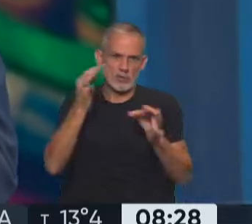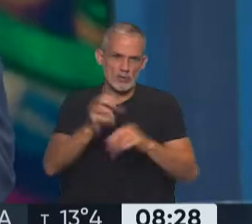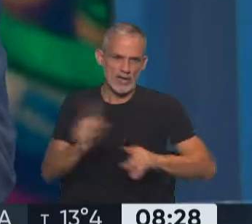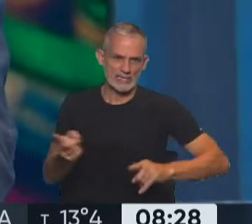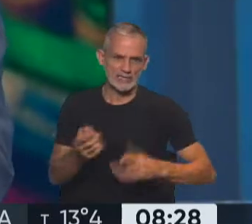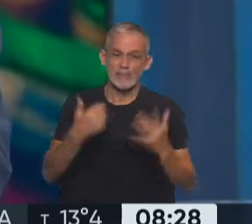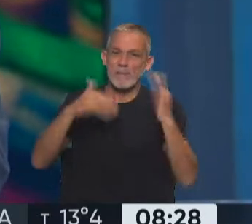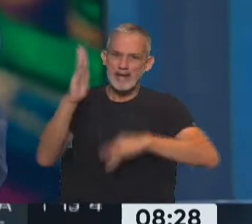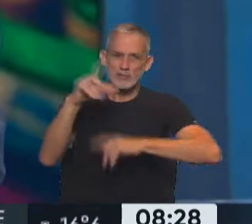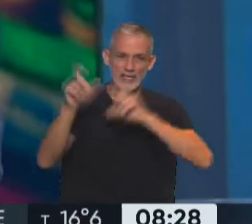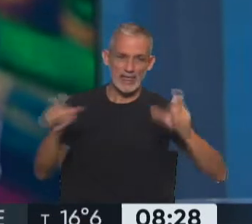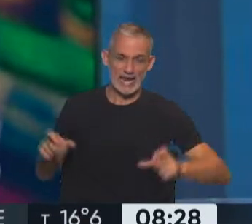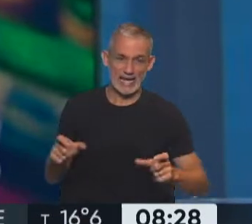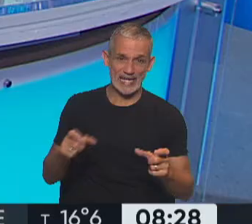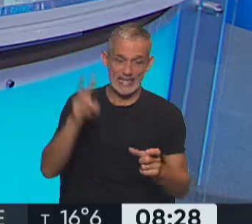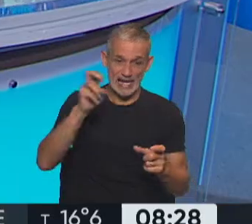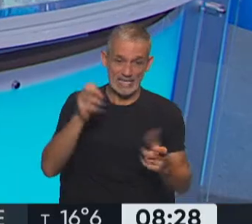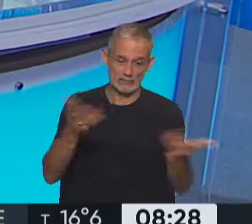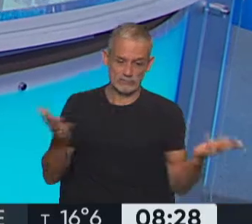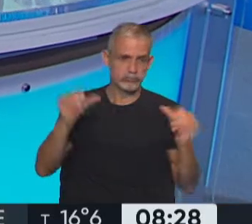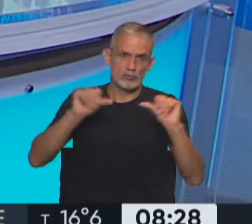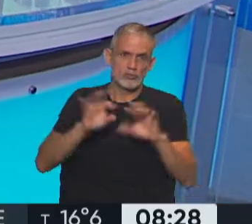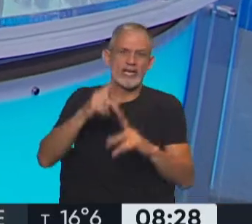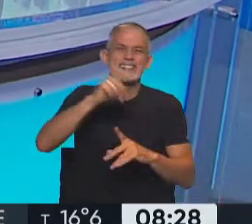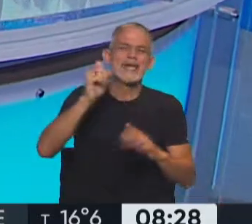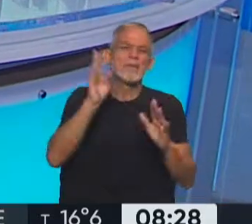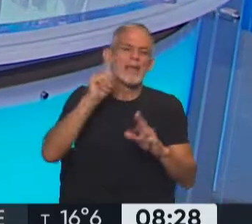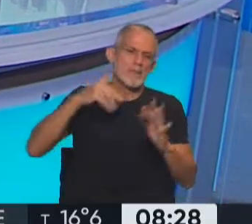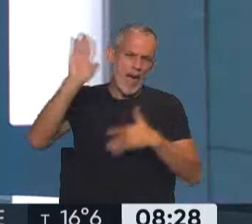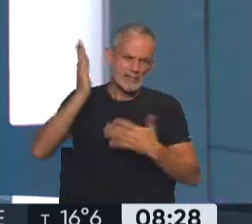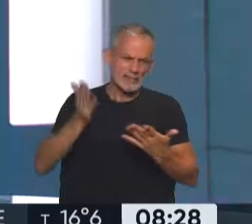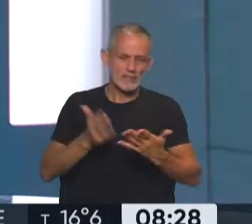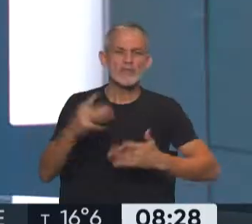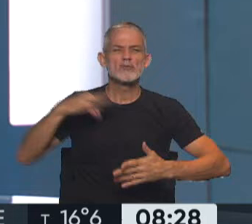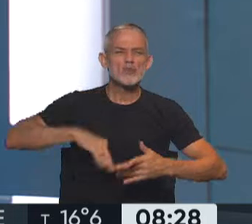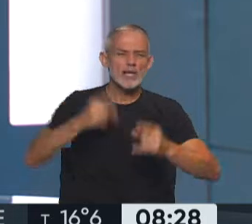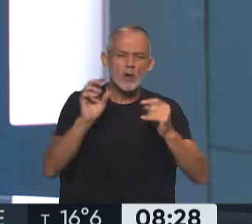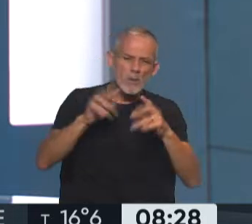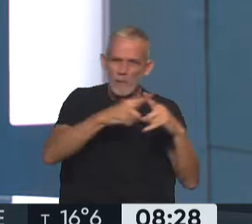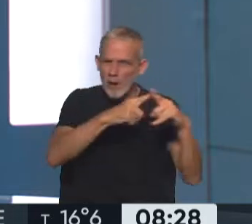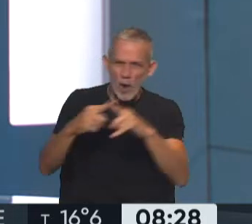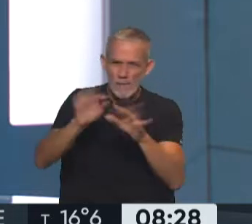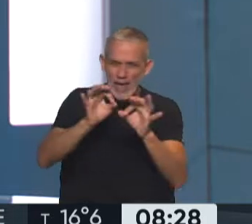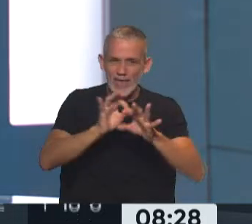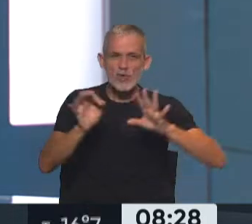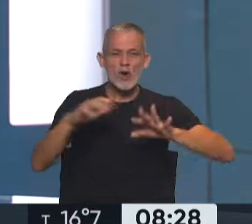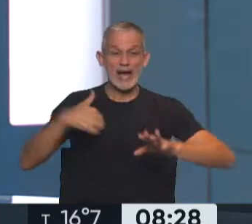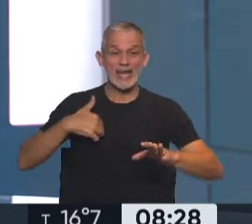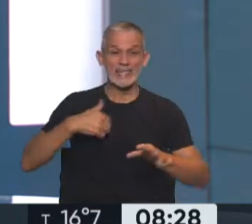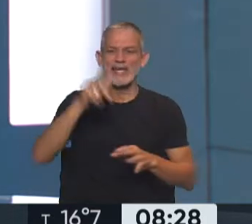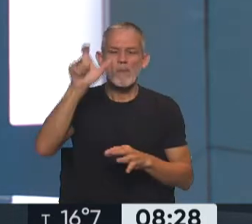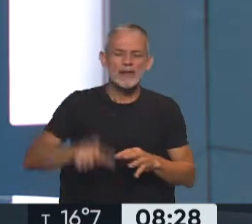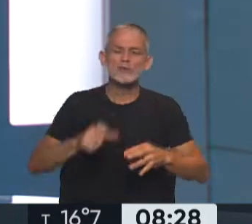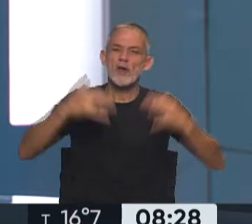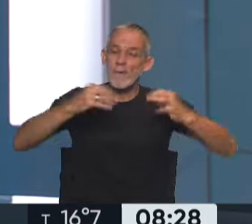es supongo la gran mayoría, tenés que ser arriba de 100.000. Sí, mira, el sueldo promedio hoy en Argentina, trabajador,